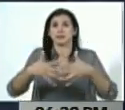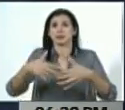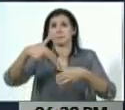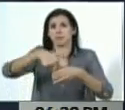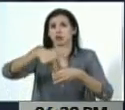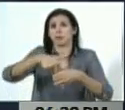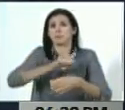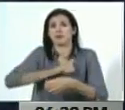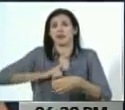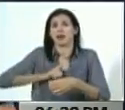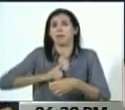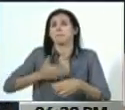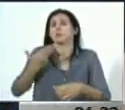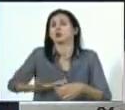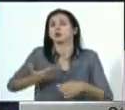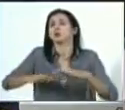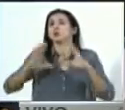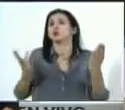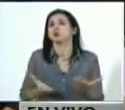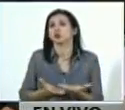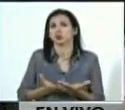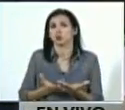privadas más importantes del mundo,